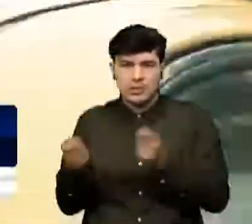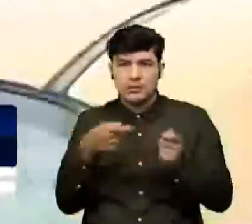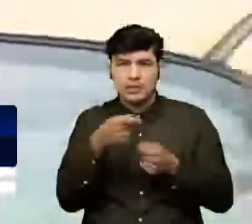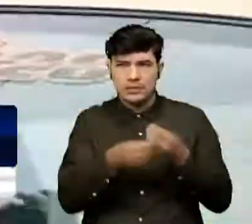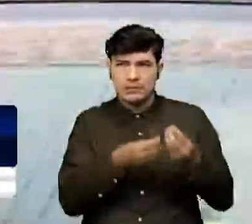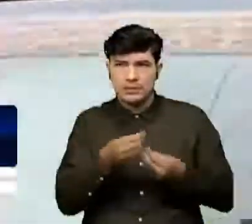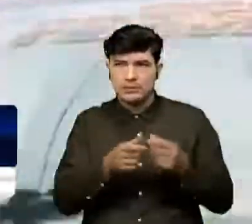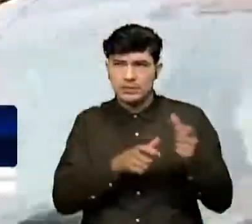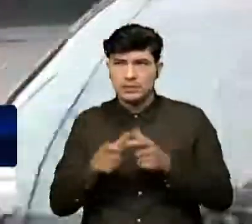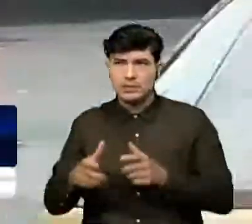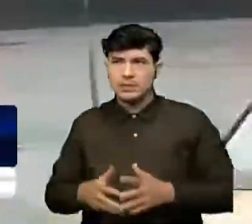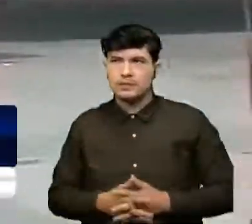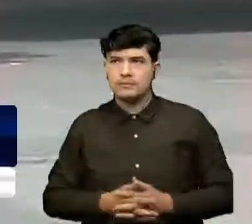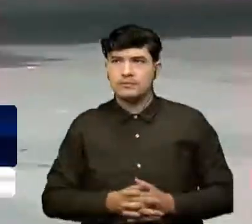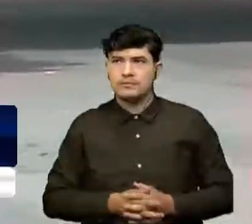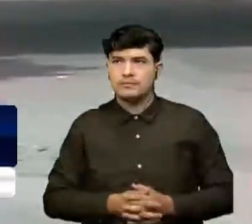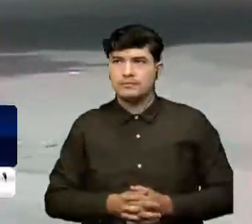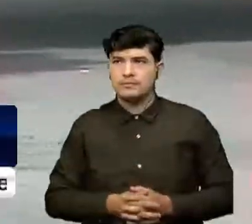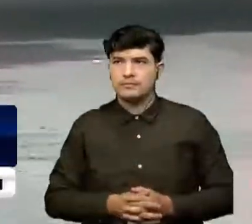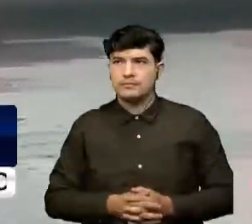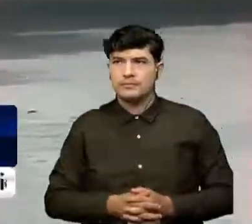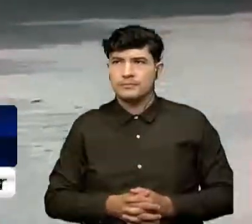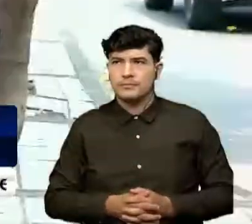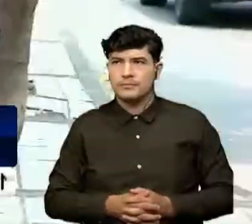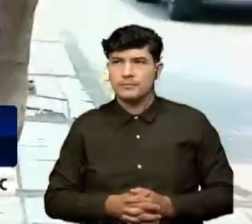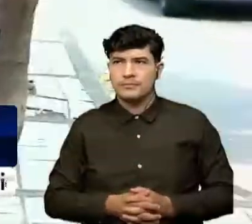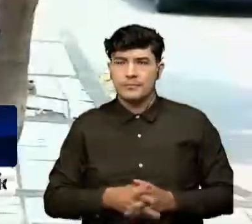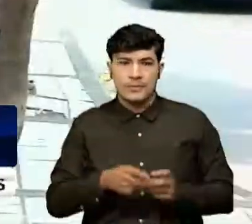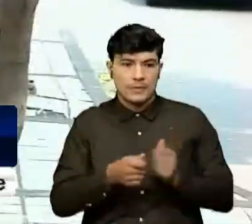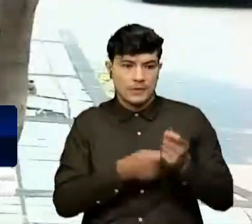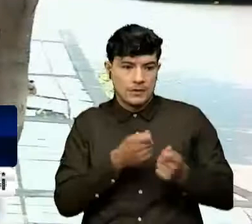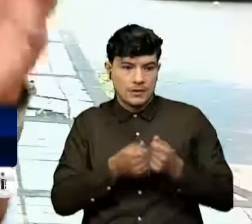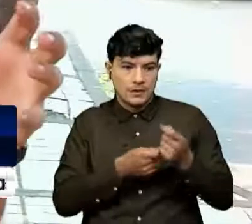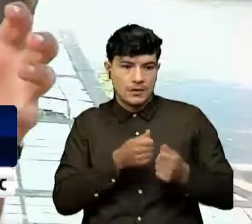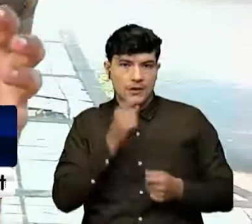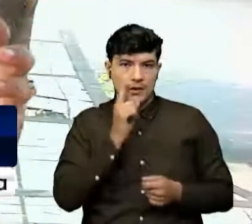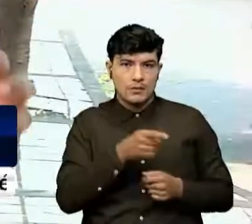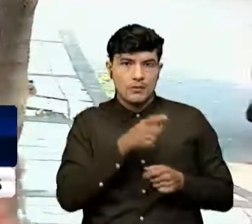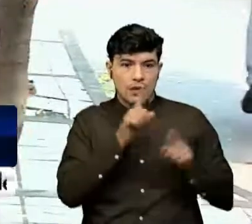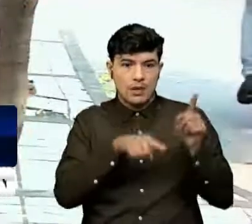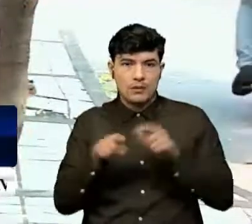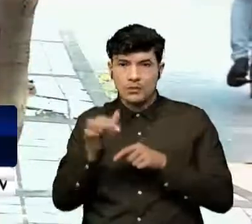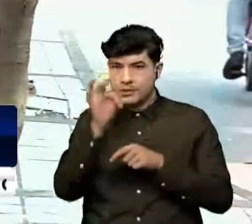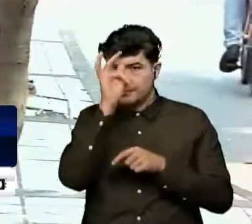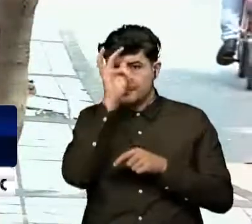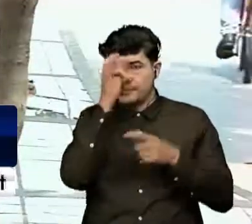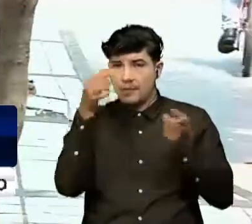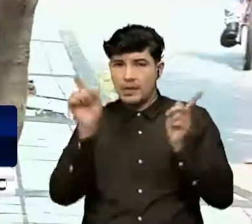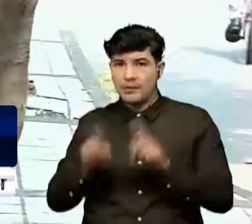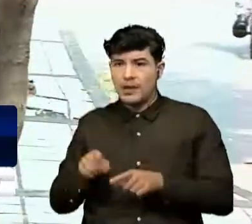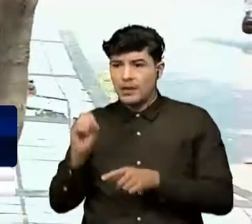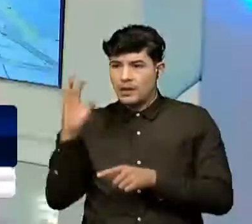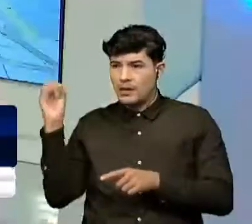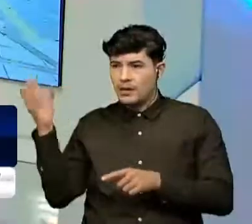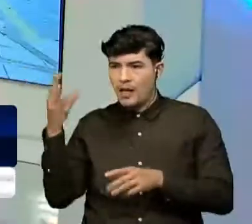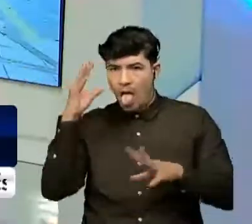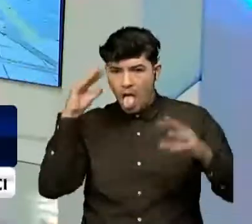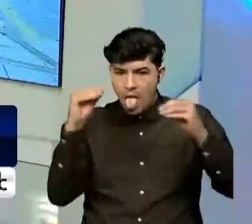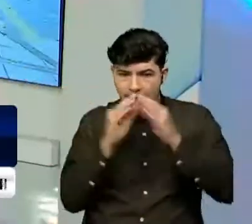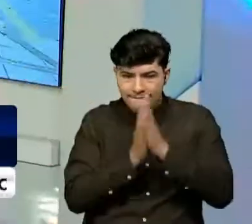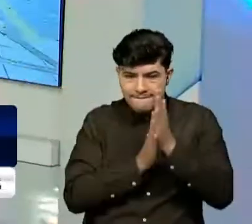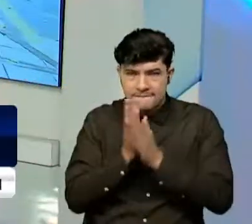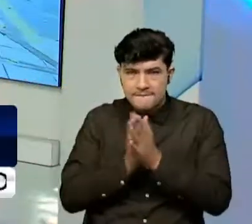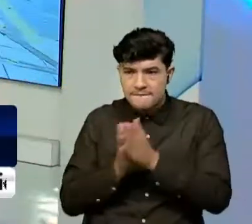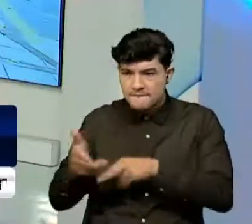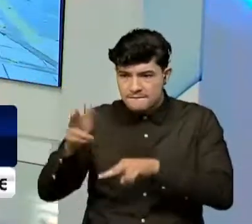pacientes. Según nos manifestaron algunas fuentes, el negocio estaría conformado por algunas clínicas y algunas ambulancias para poder cobrar